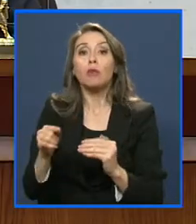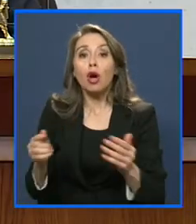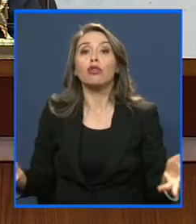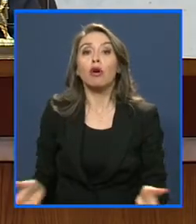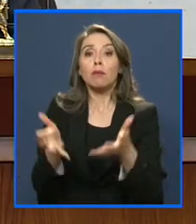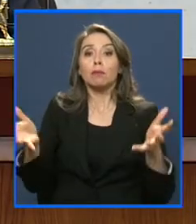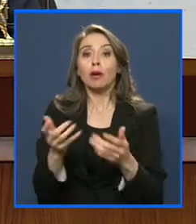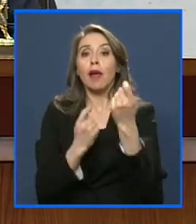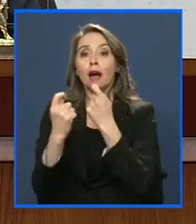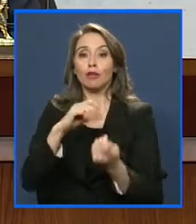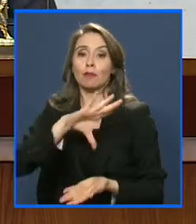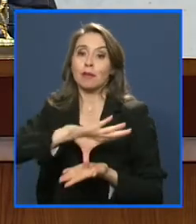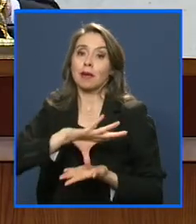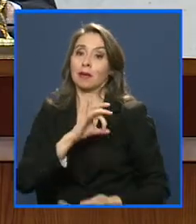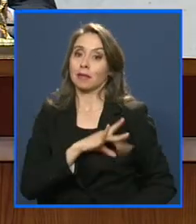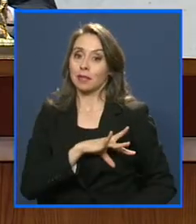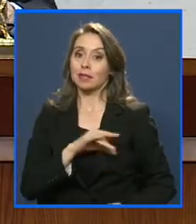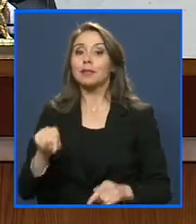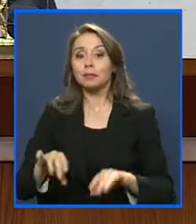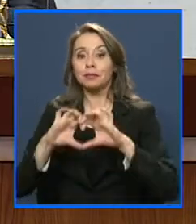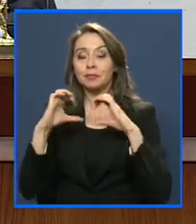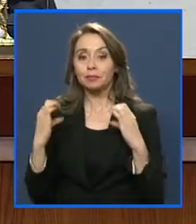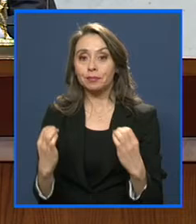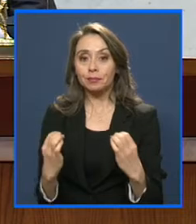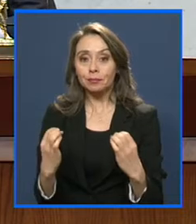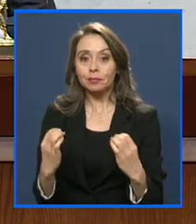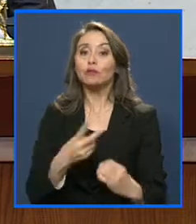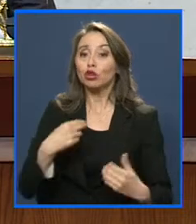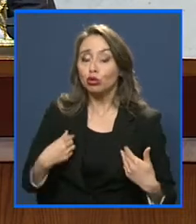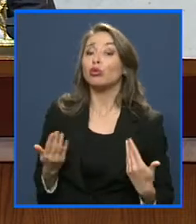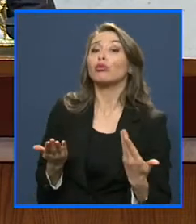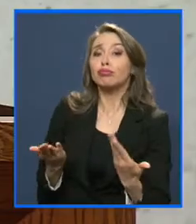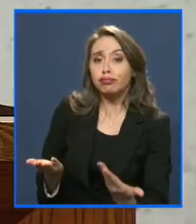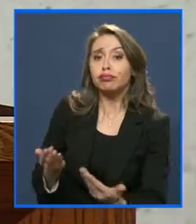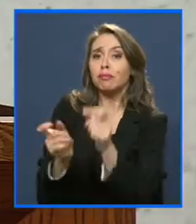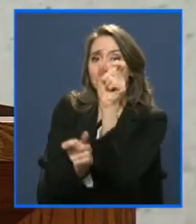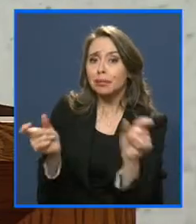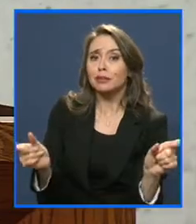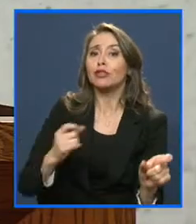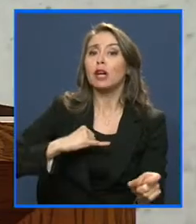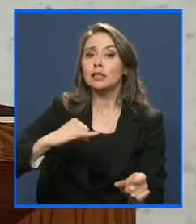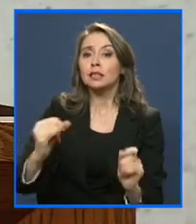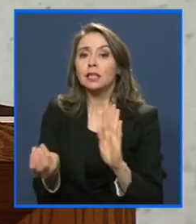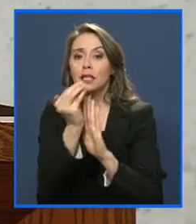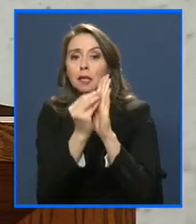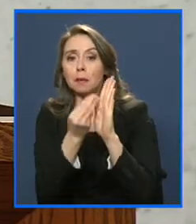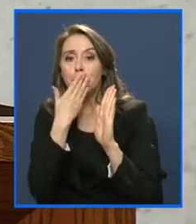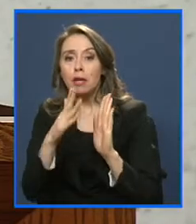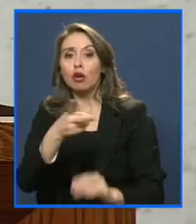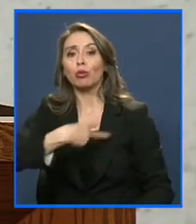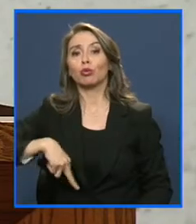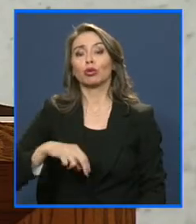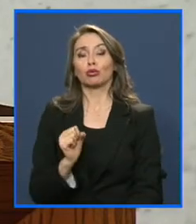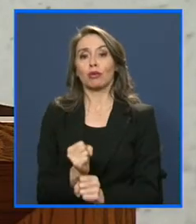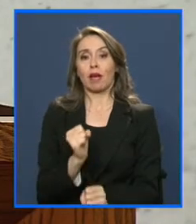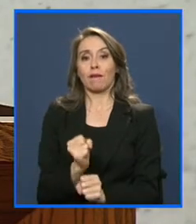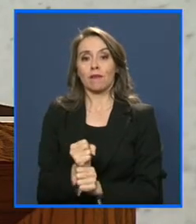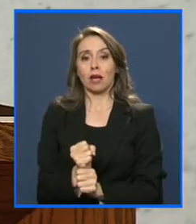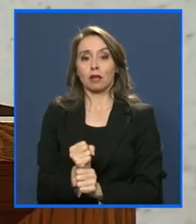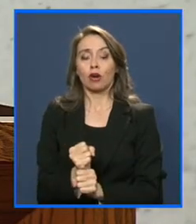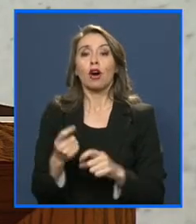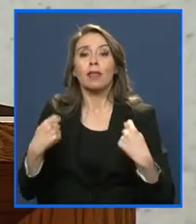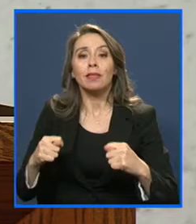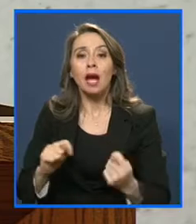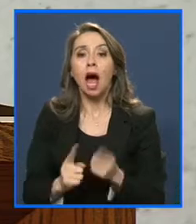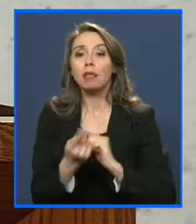en esta cámara estamos disponibles a seguir perfeccionando nuestro trabajo a intentar